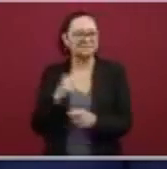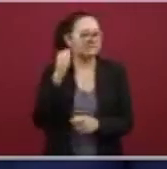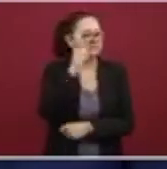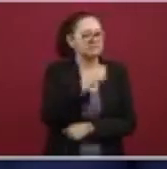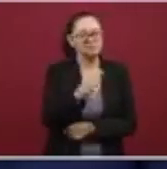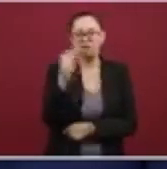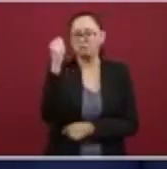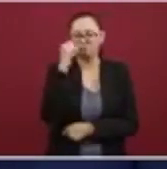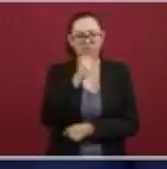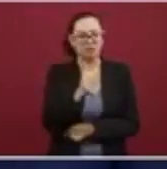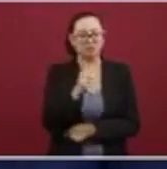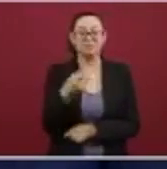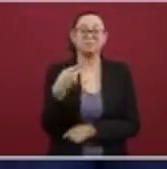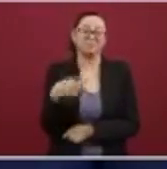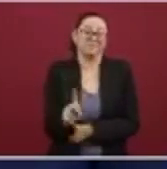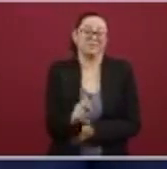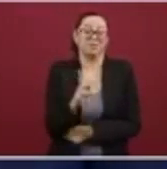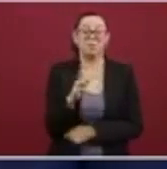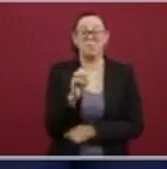a Pemex,